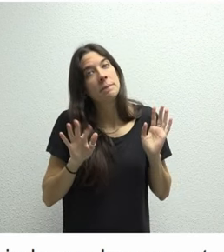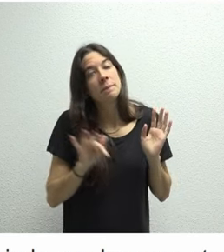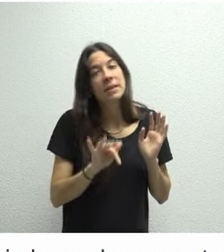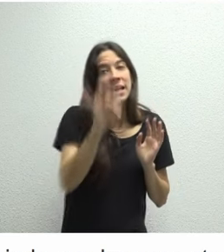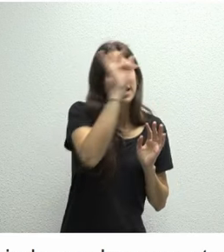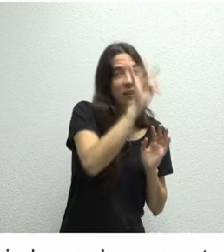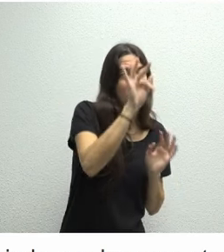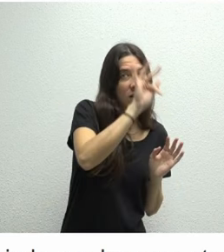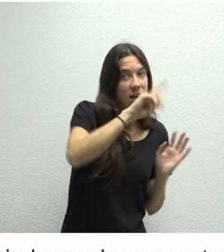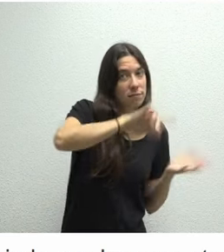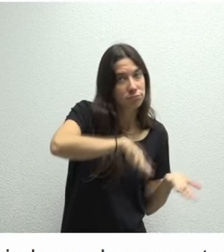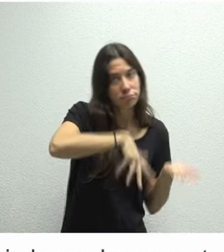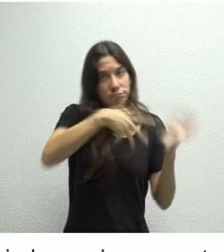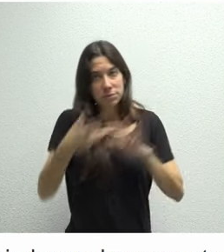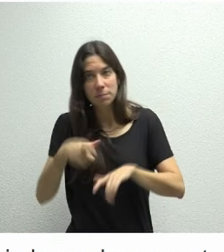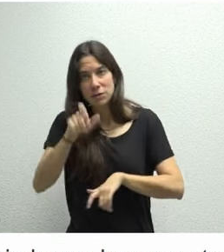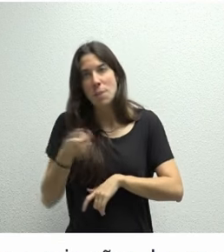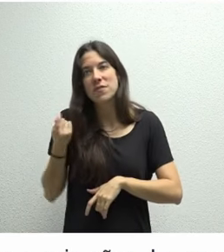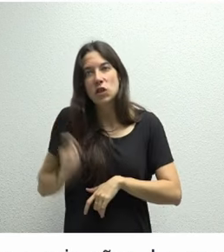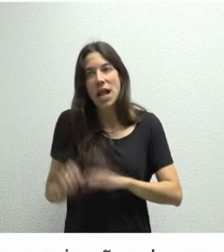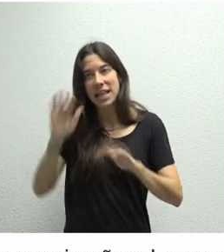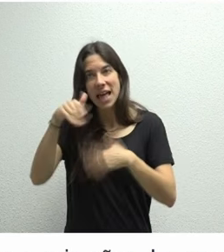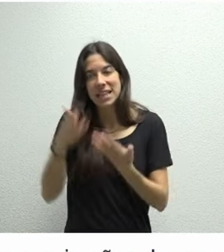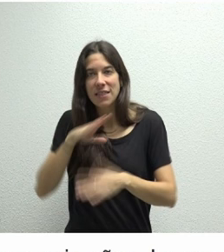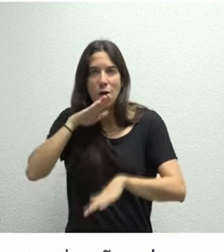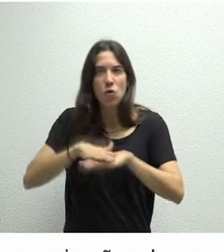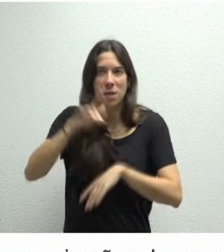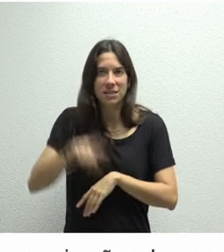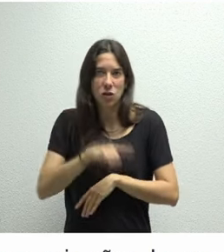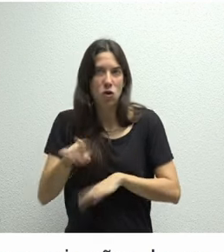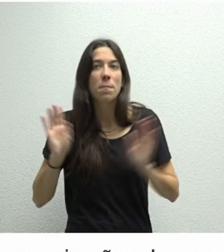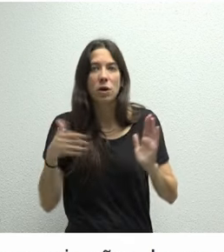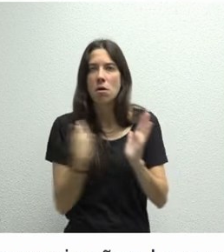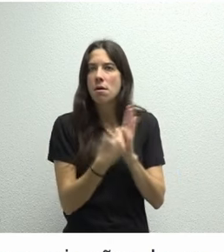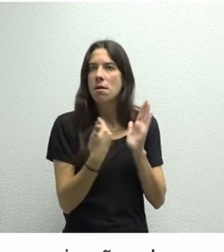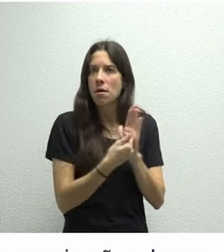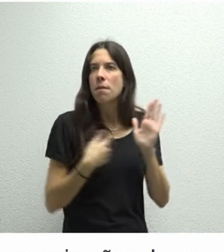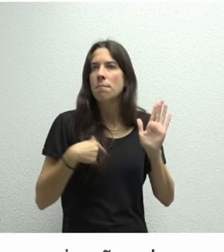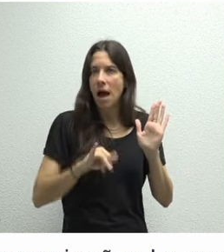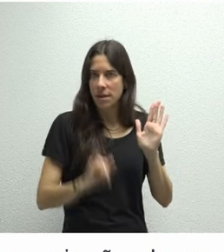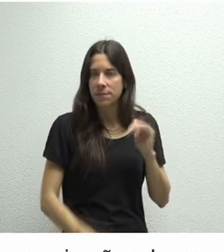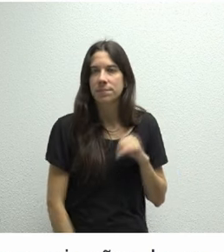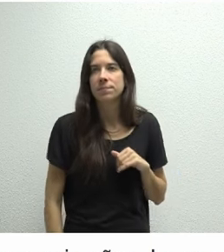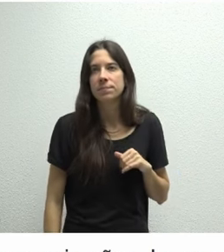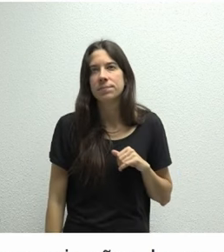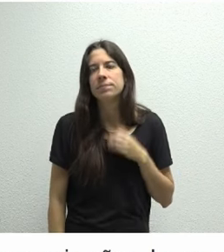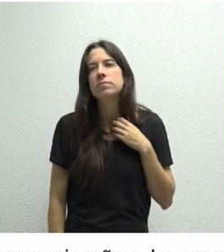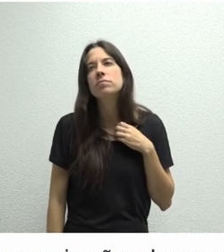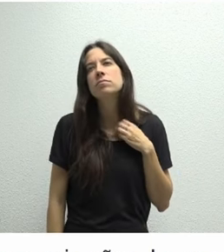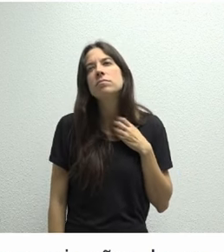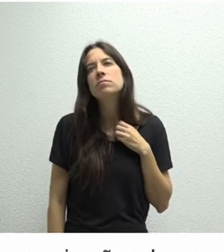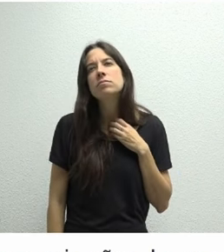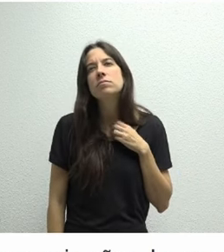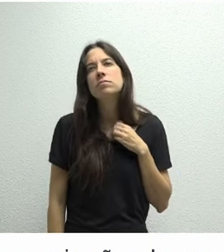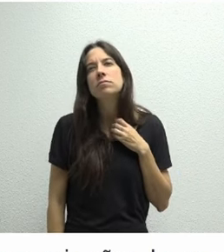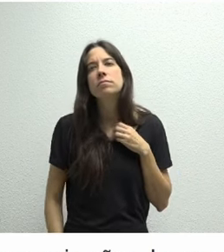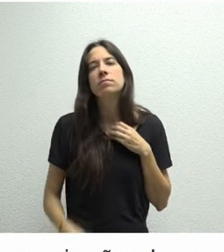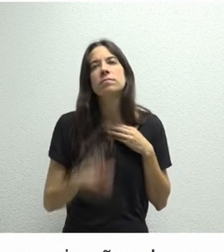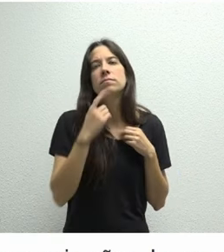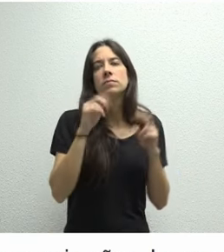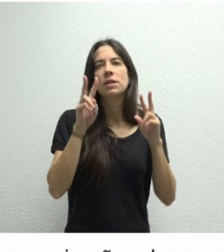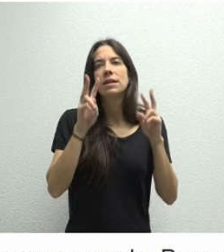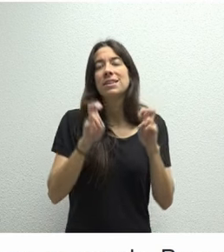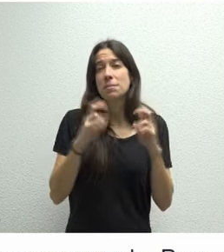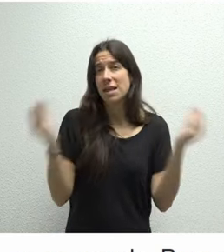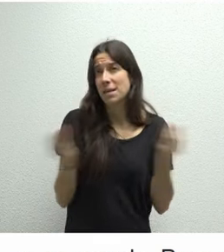realmente el profesional que lo atienda lo cumpla o no pero sí está en el papel eso sería alguna de las cuestiones de mejora